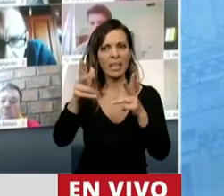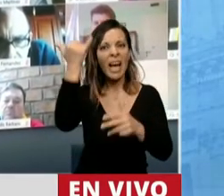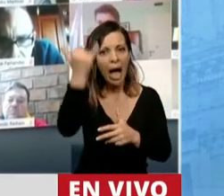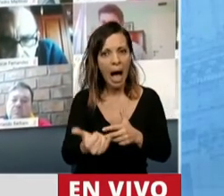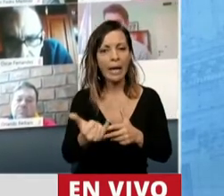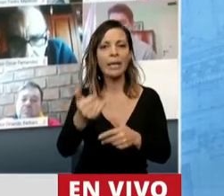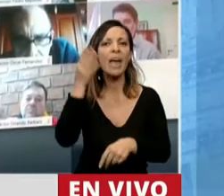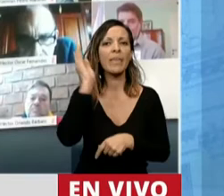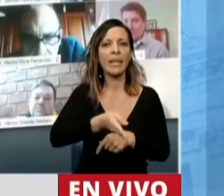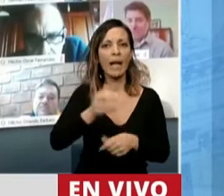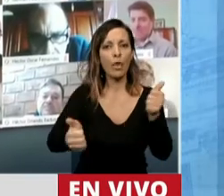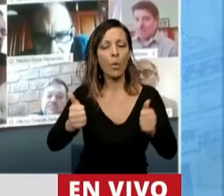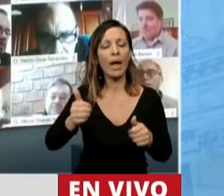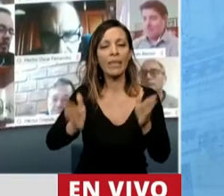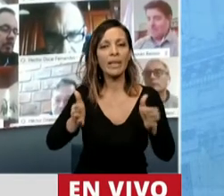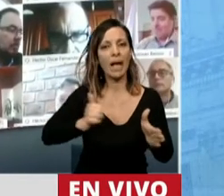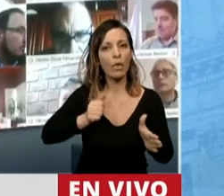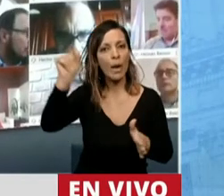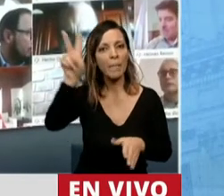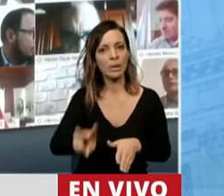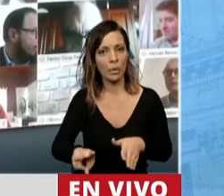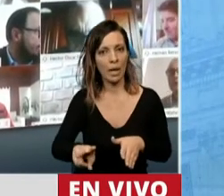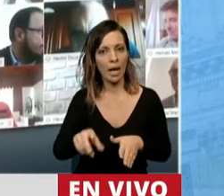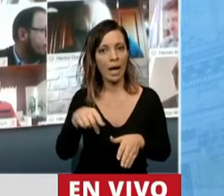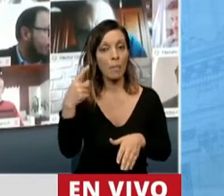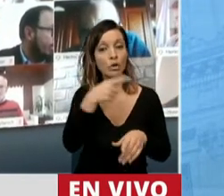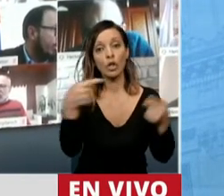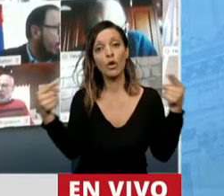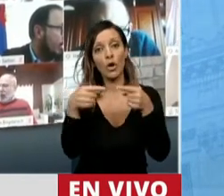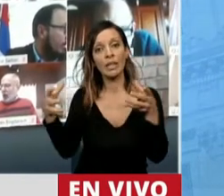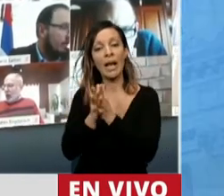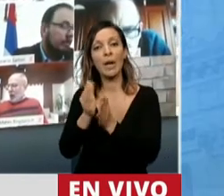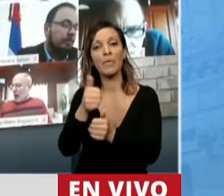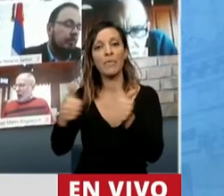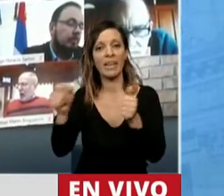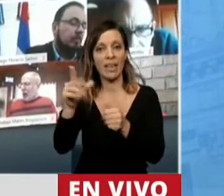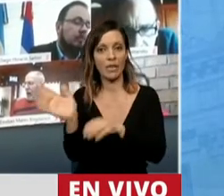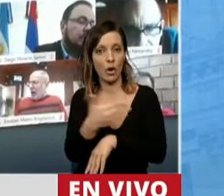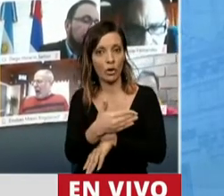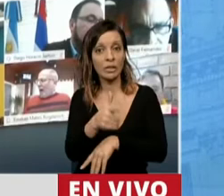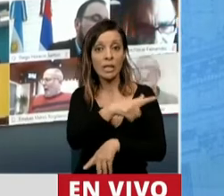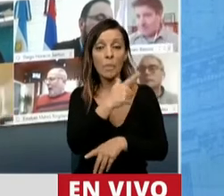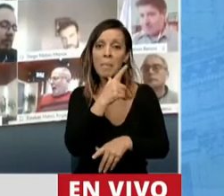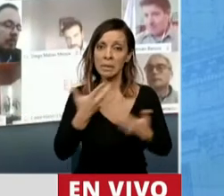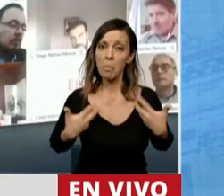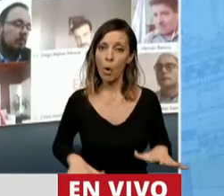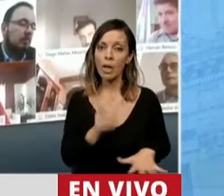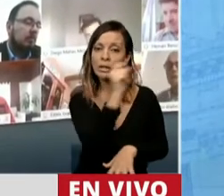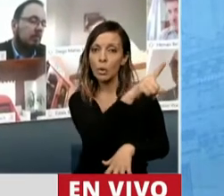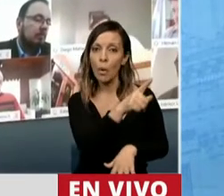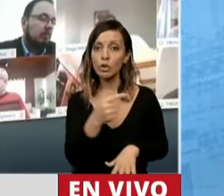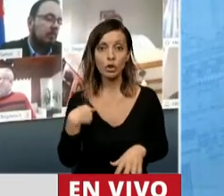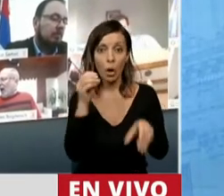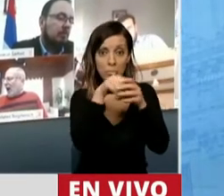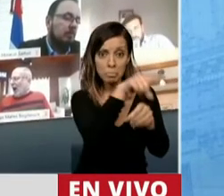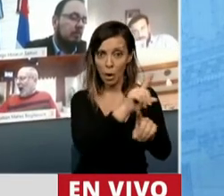en Venezuela en disidencia con la postura del Frente de Todos. Y me parece muy noble de su parte. Y a pesar de no ser de su